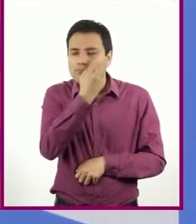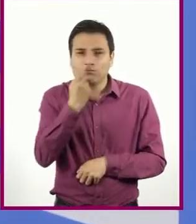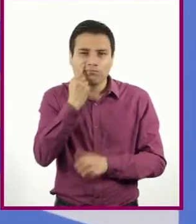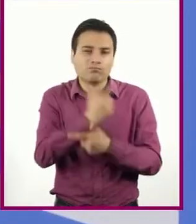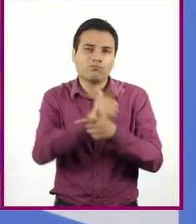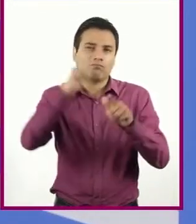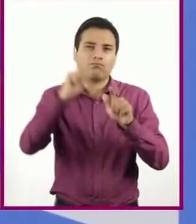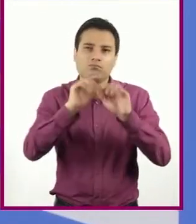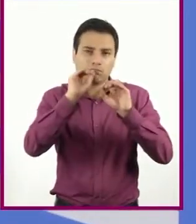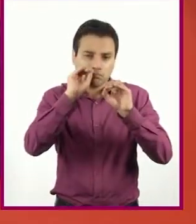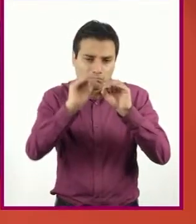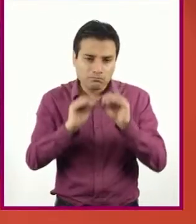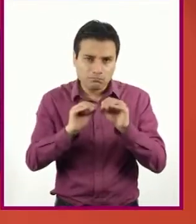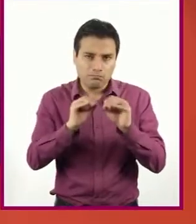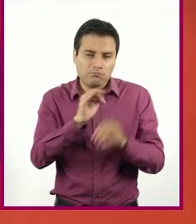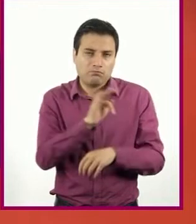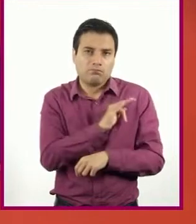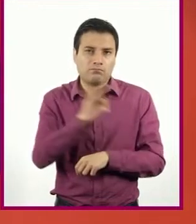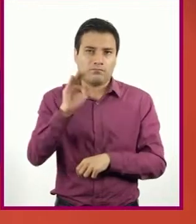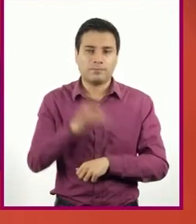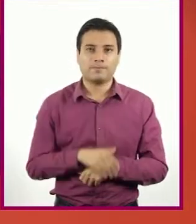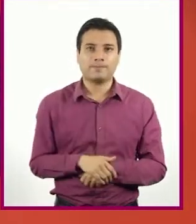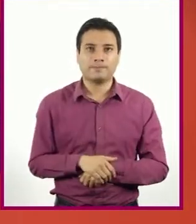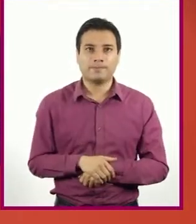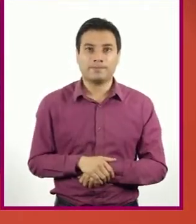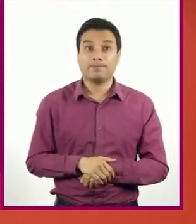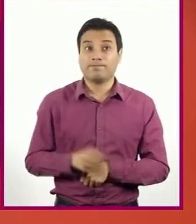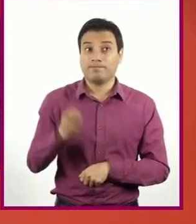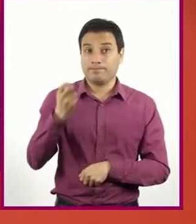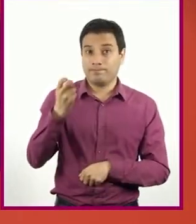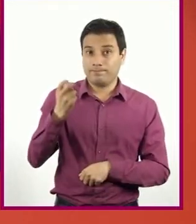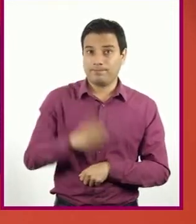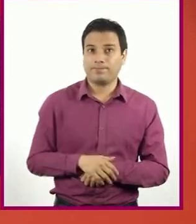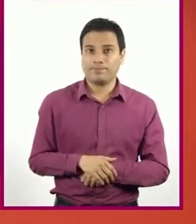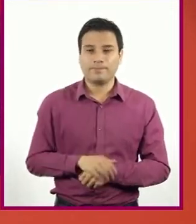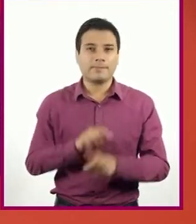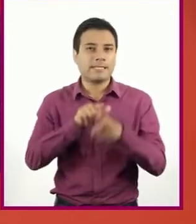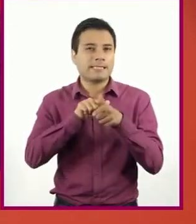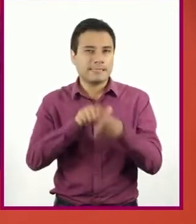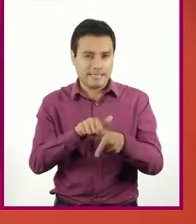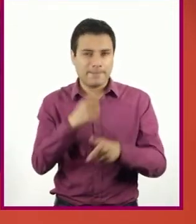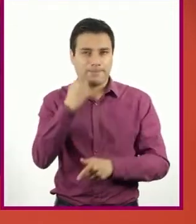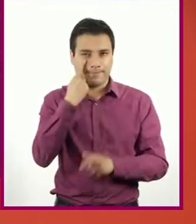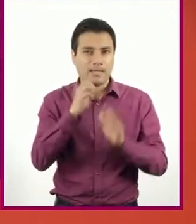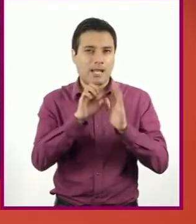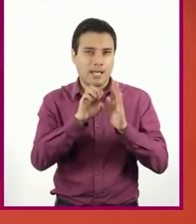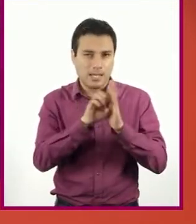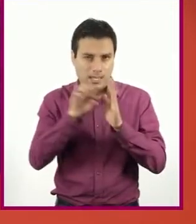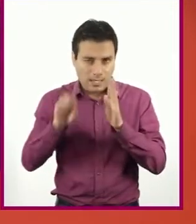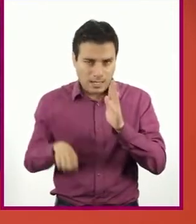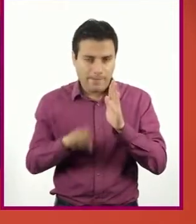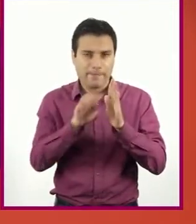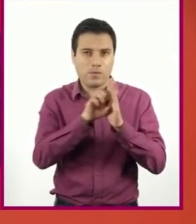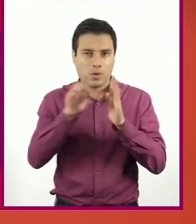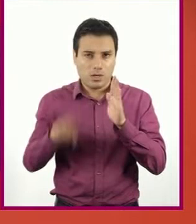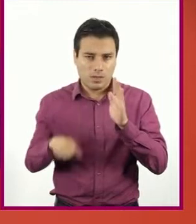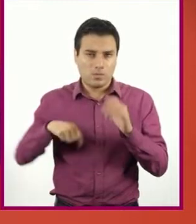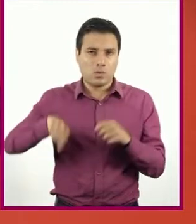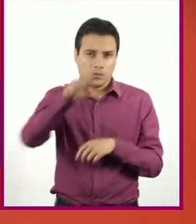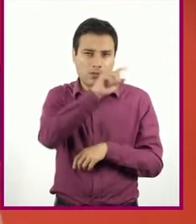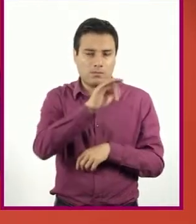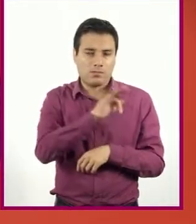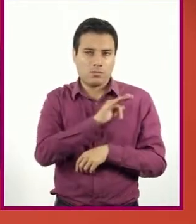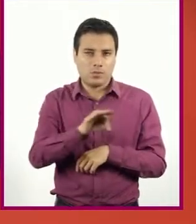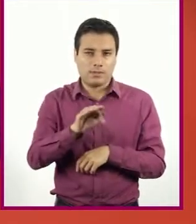le queramos dar a la historieta. Así es. Sigamos viendo ejemplos que nos ayuden a contar con más